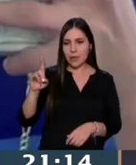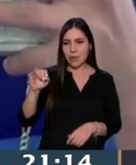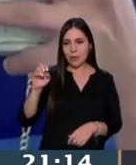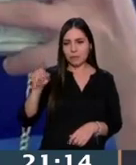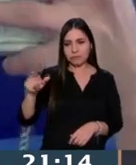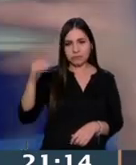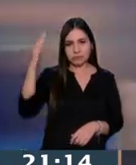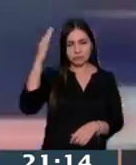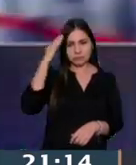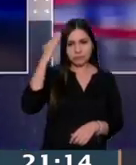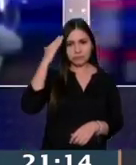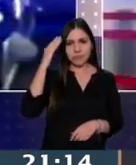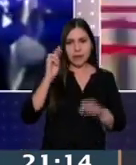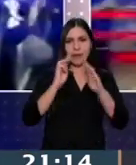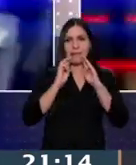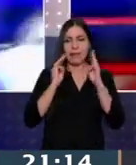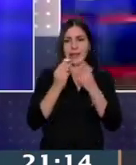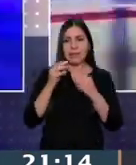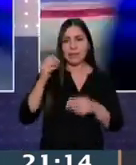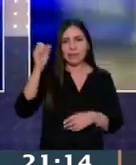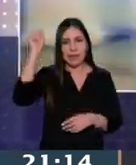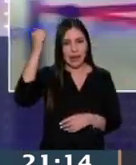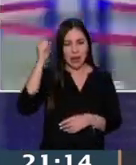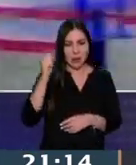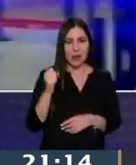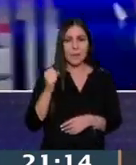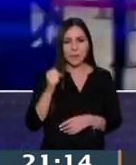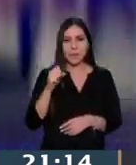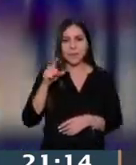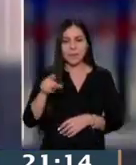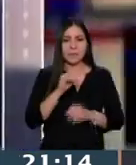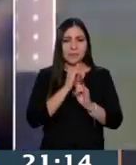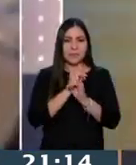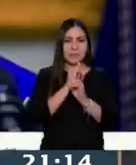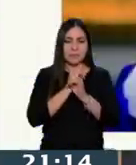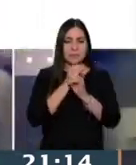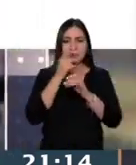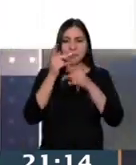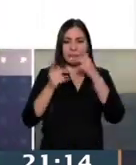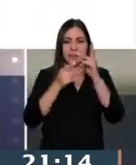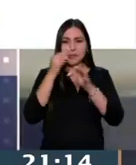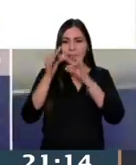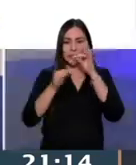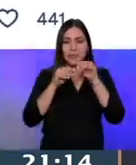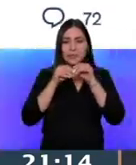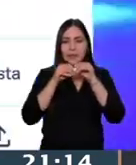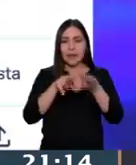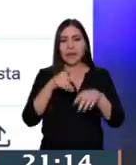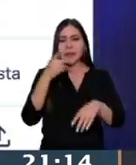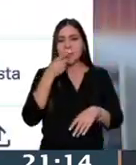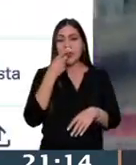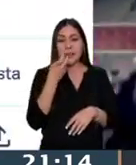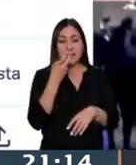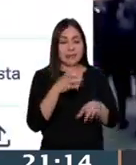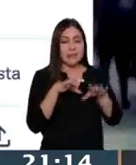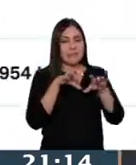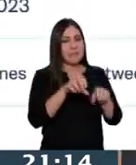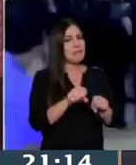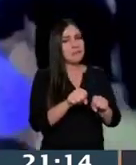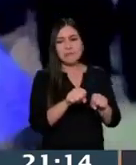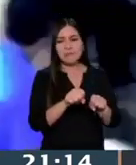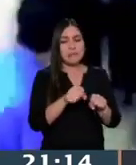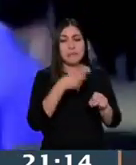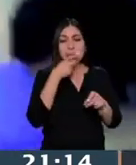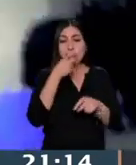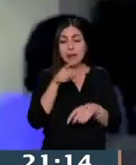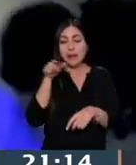Sinaloa, en redes sociales y medios de comunicación se lanzó una campaña para desestimar la aprehensión, asegurando sin ningún sustento